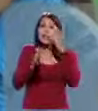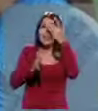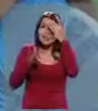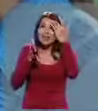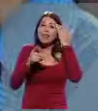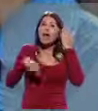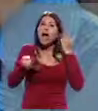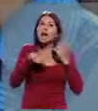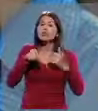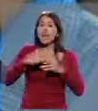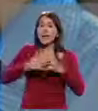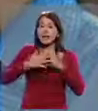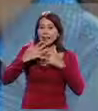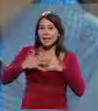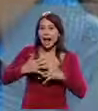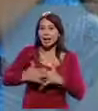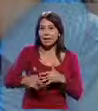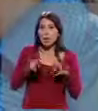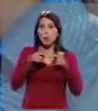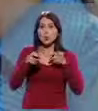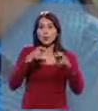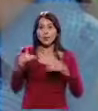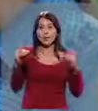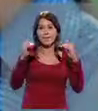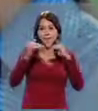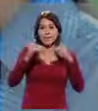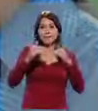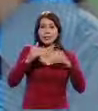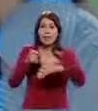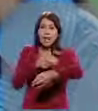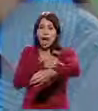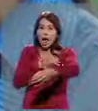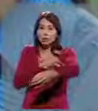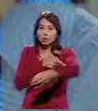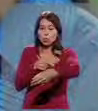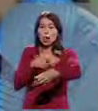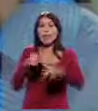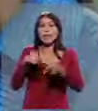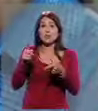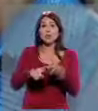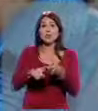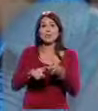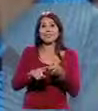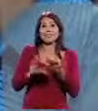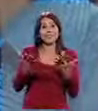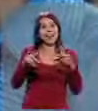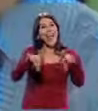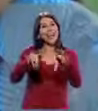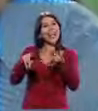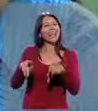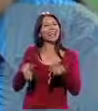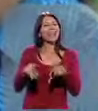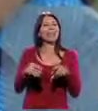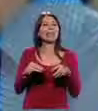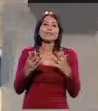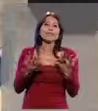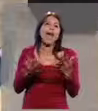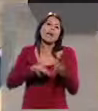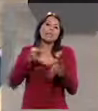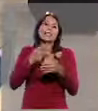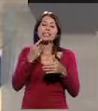azúcar en Sangre y controlar los niveles de de azúcar entonces eh lo que más le duele a la gente verdad es que